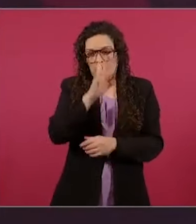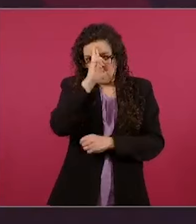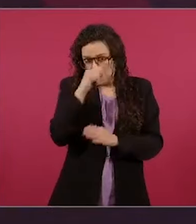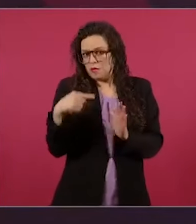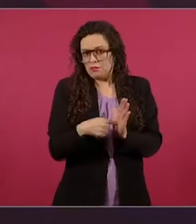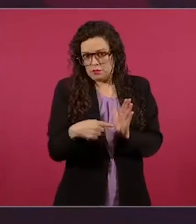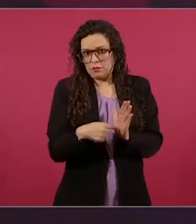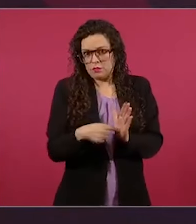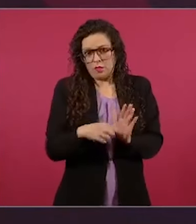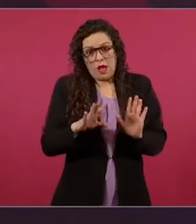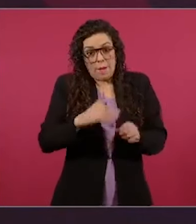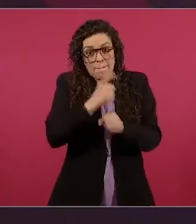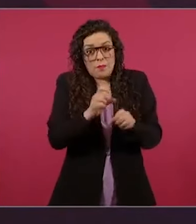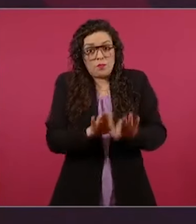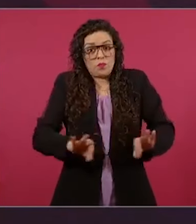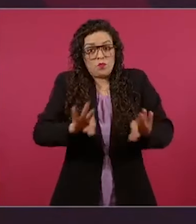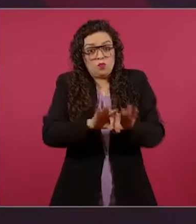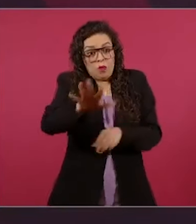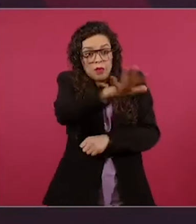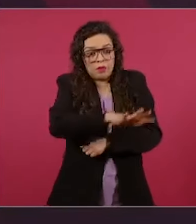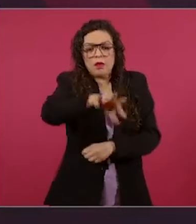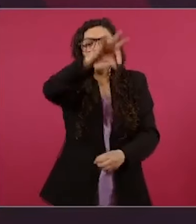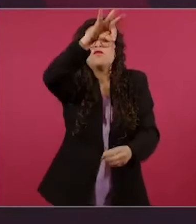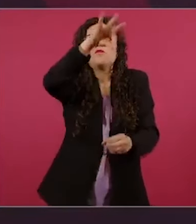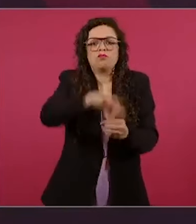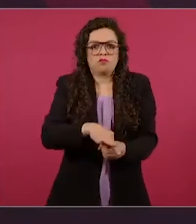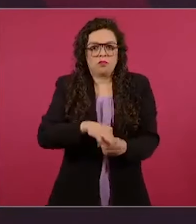por voluntad del pueblo,